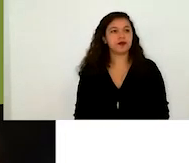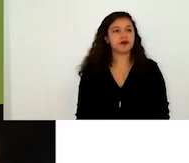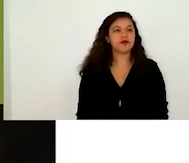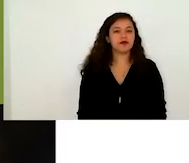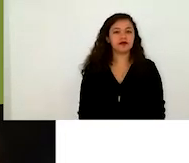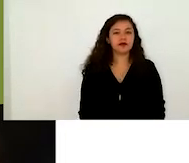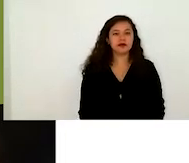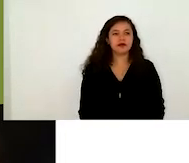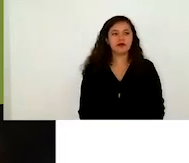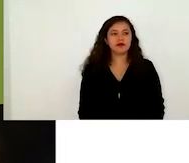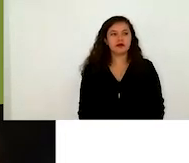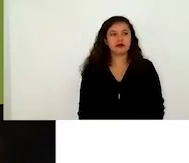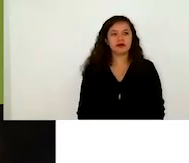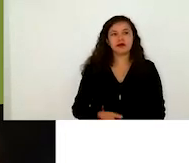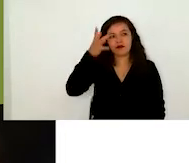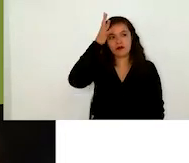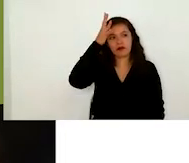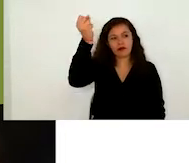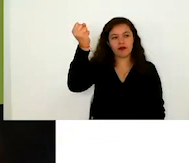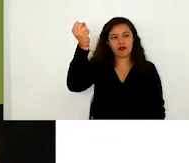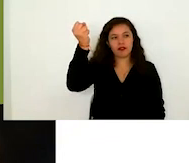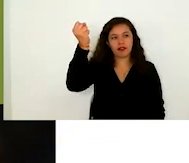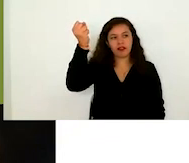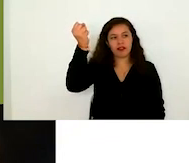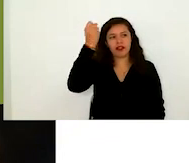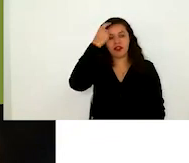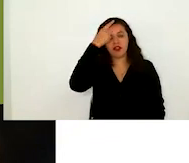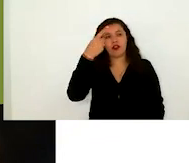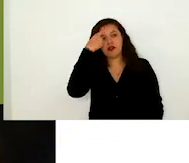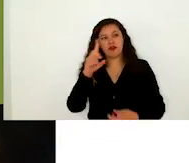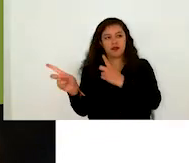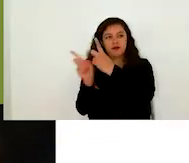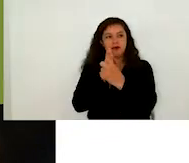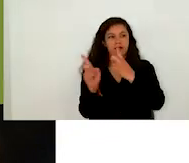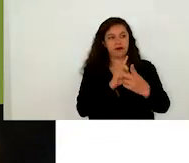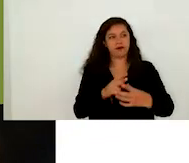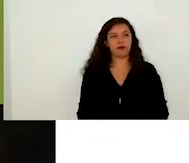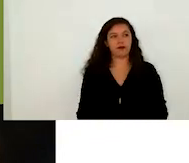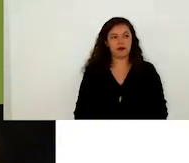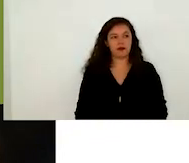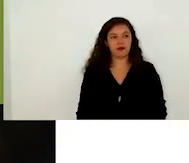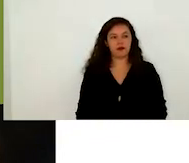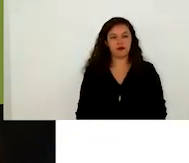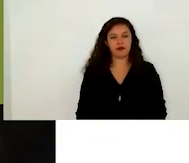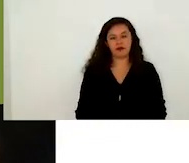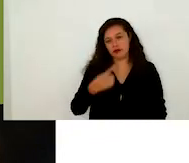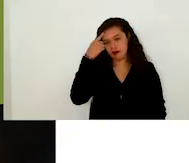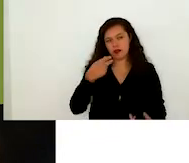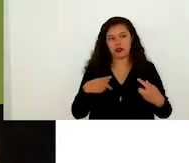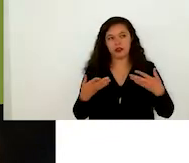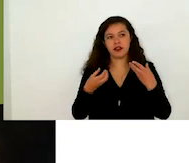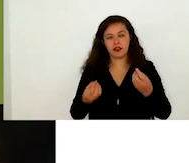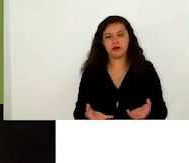cuál es el concepto la definición de relaciones interpersonales las relaciones interpersonales son aquellas actividades